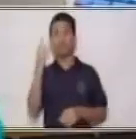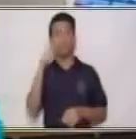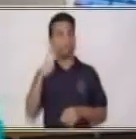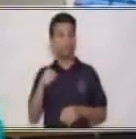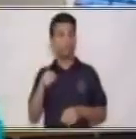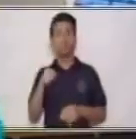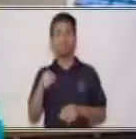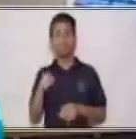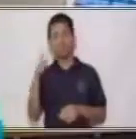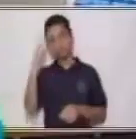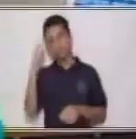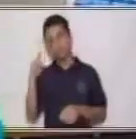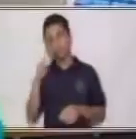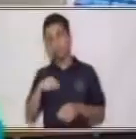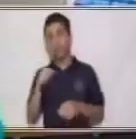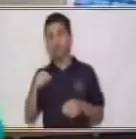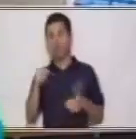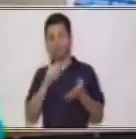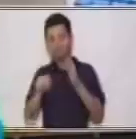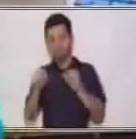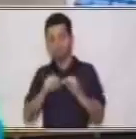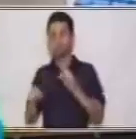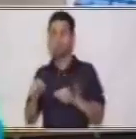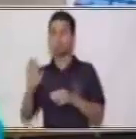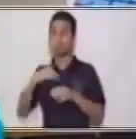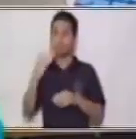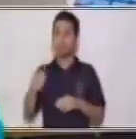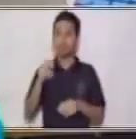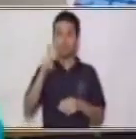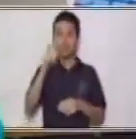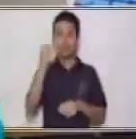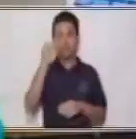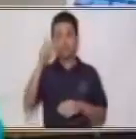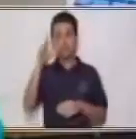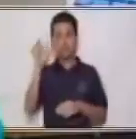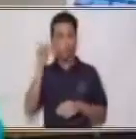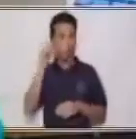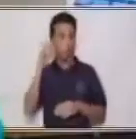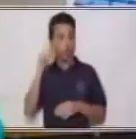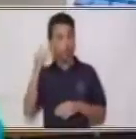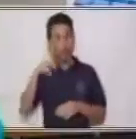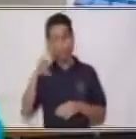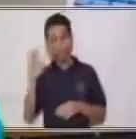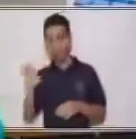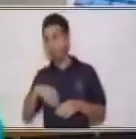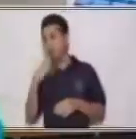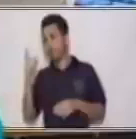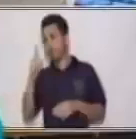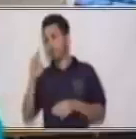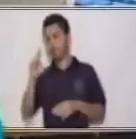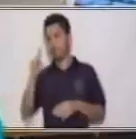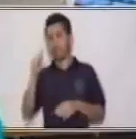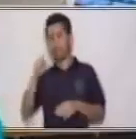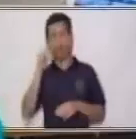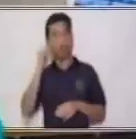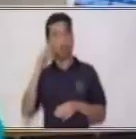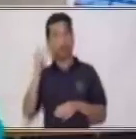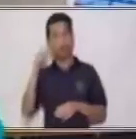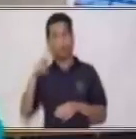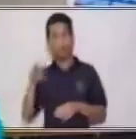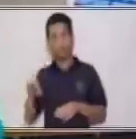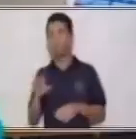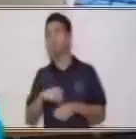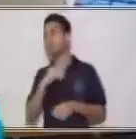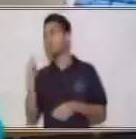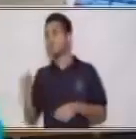medidas: kilogramo, hectogramo, decagramo, y luego tenemos los submúltiplos. Un decigramo se representa con